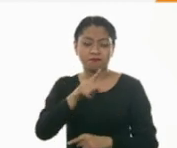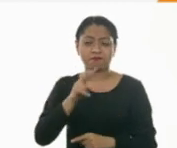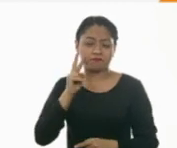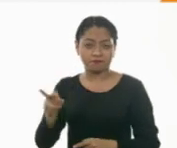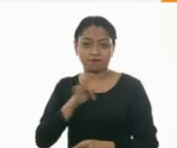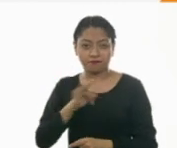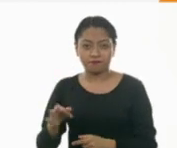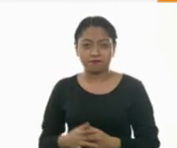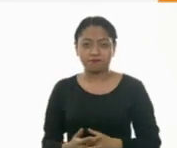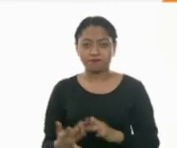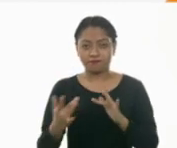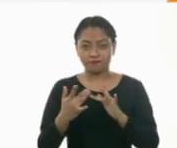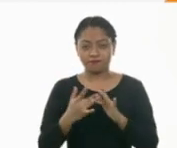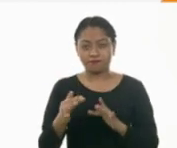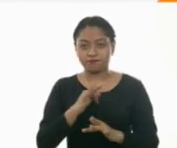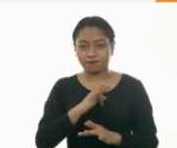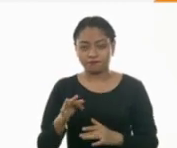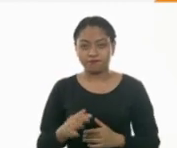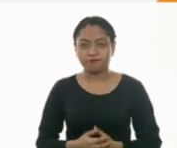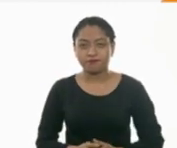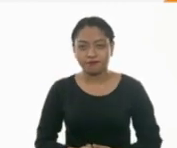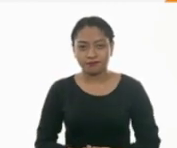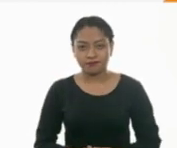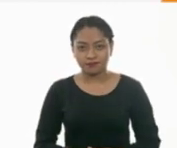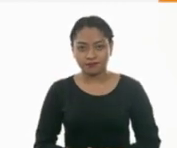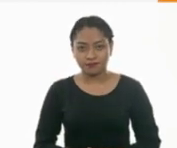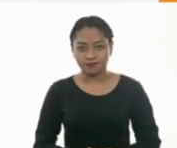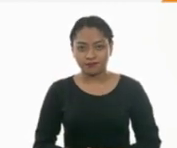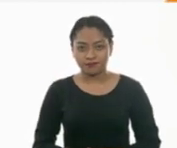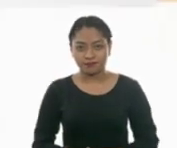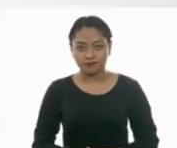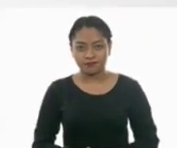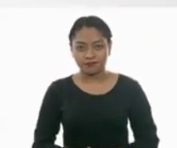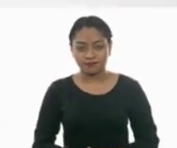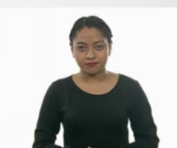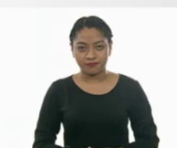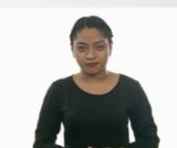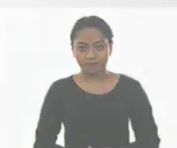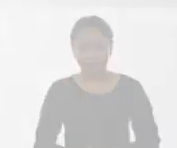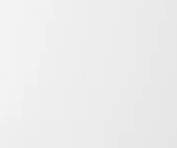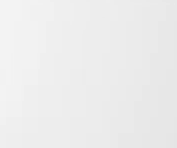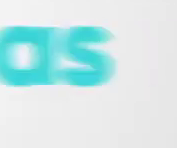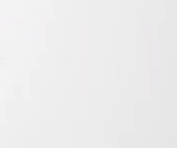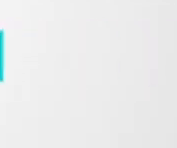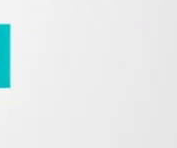en la siguiente liga: aprendeencasa.cep.gov.mx.